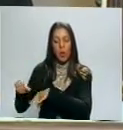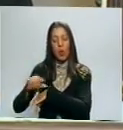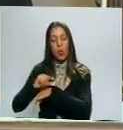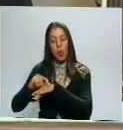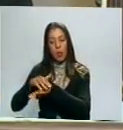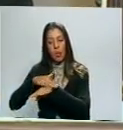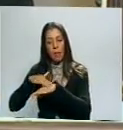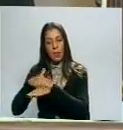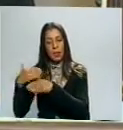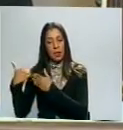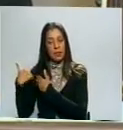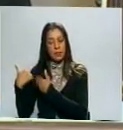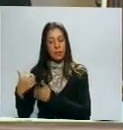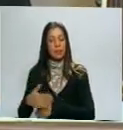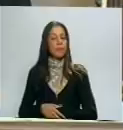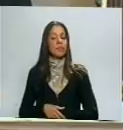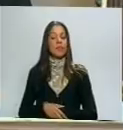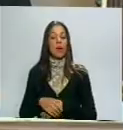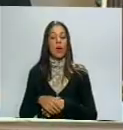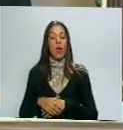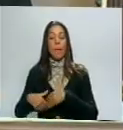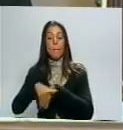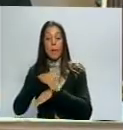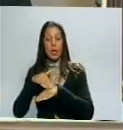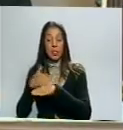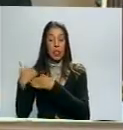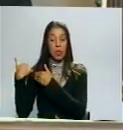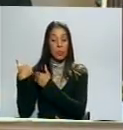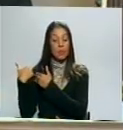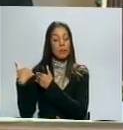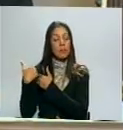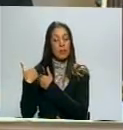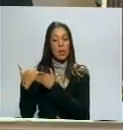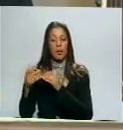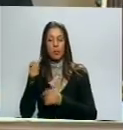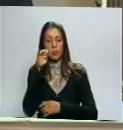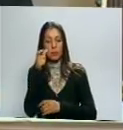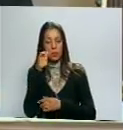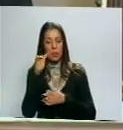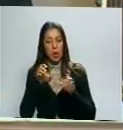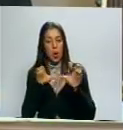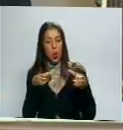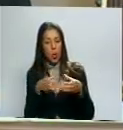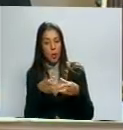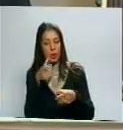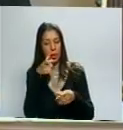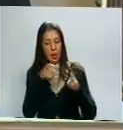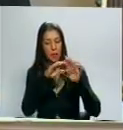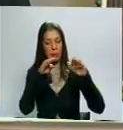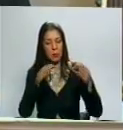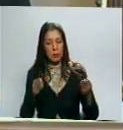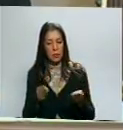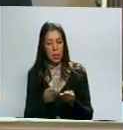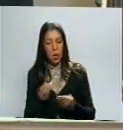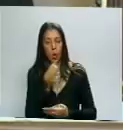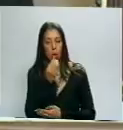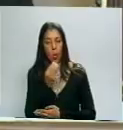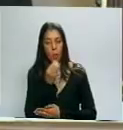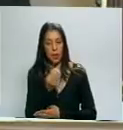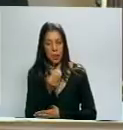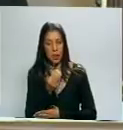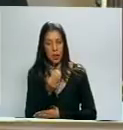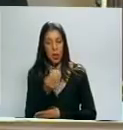competentes en la materia. El órgano del Ejecutivo Nacional responsable del Comité Local de Abastecimiento y Producción,